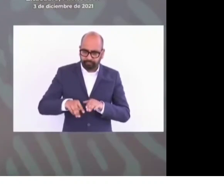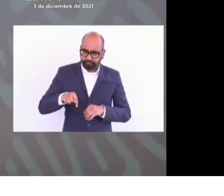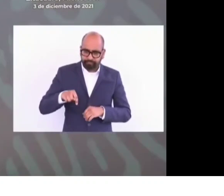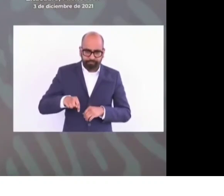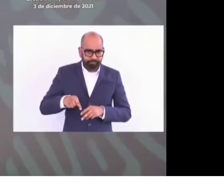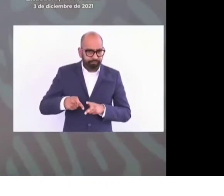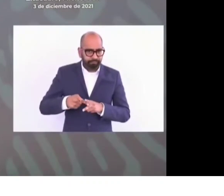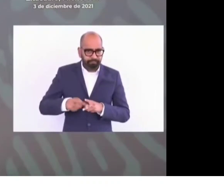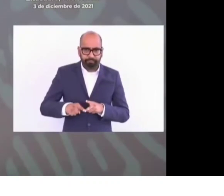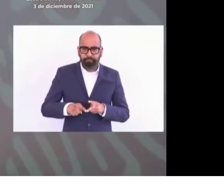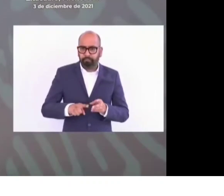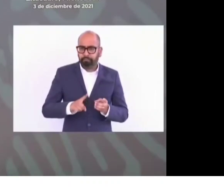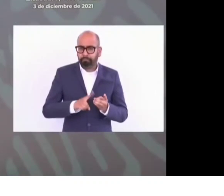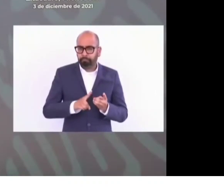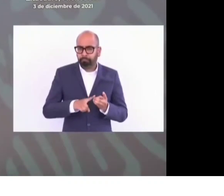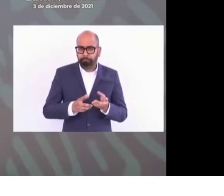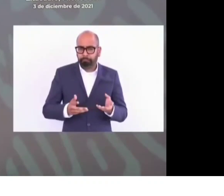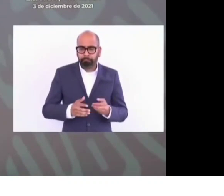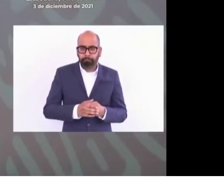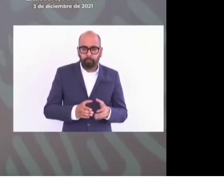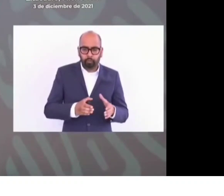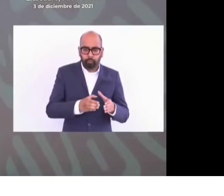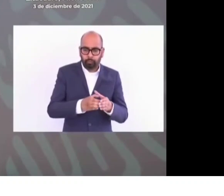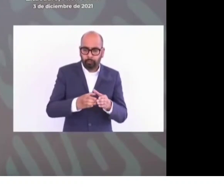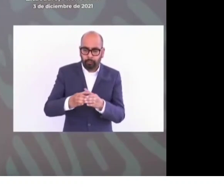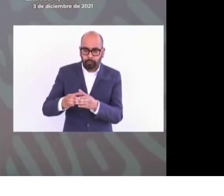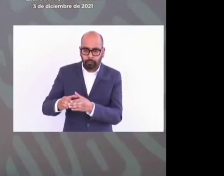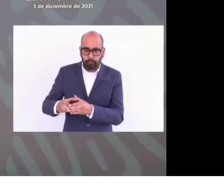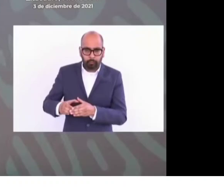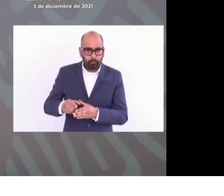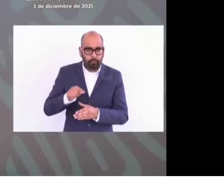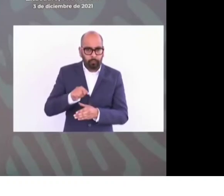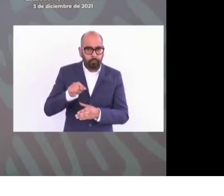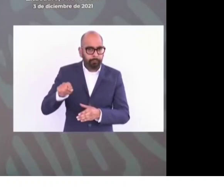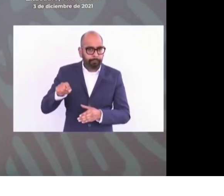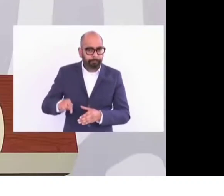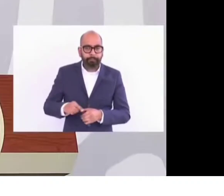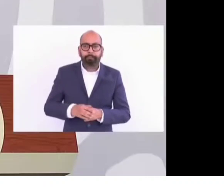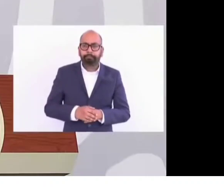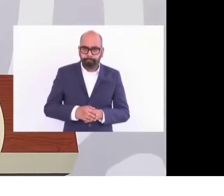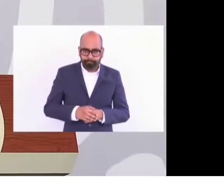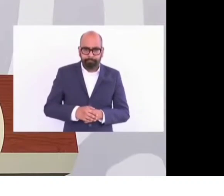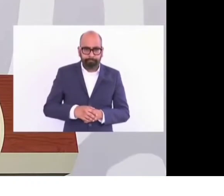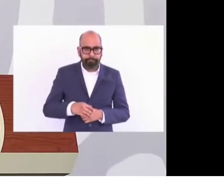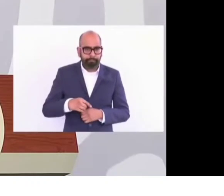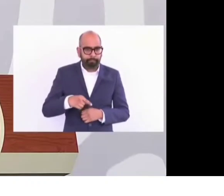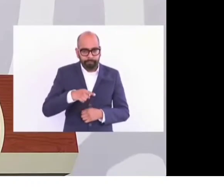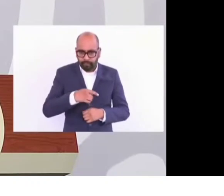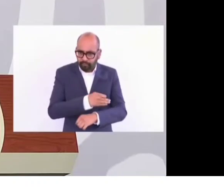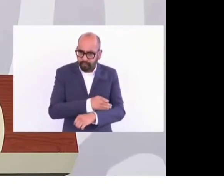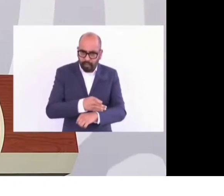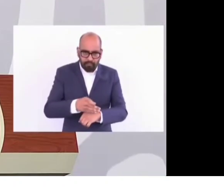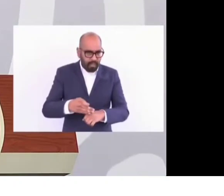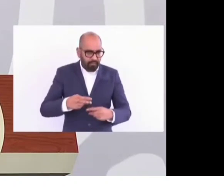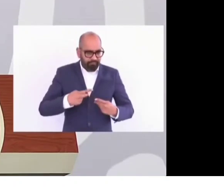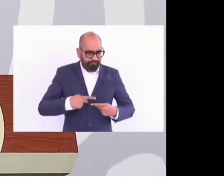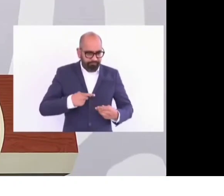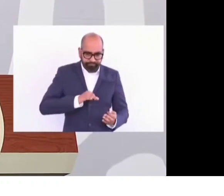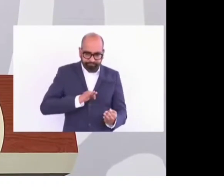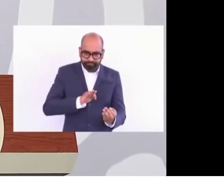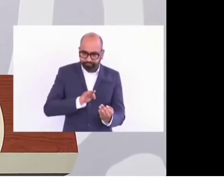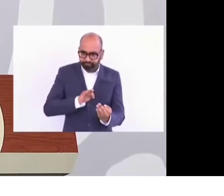en las comunidades, diría, llegándole a las familias como